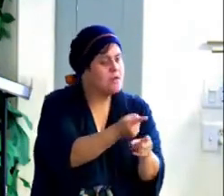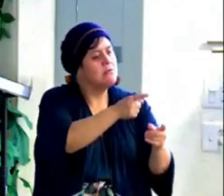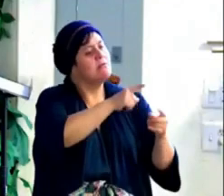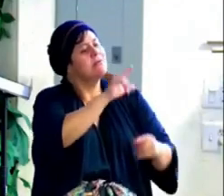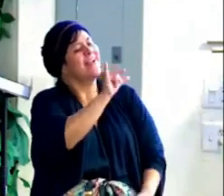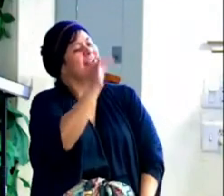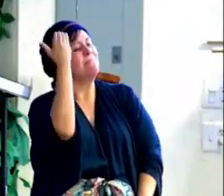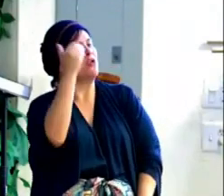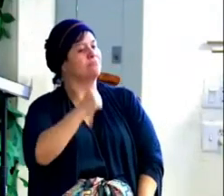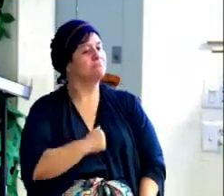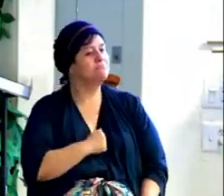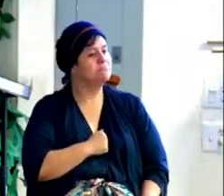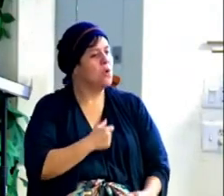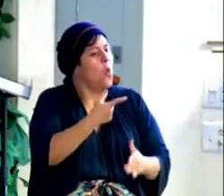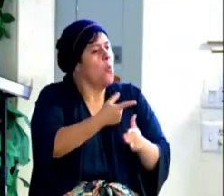este